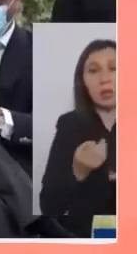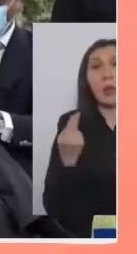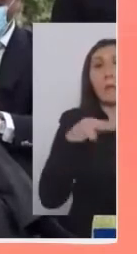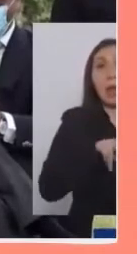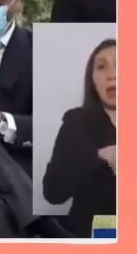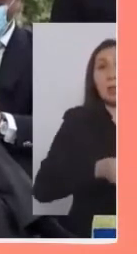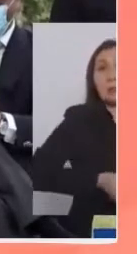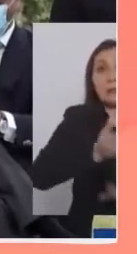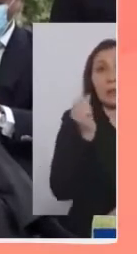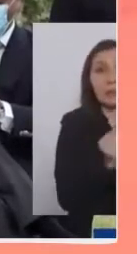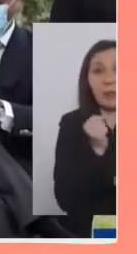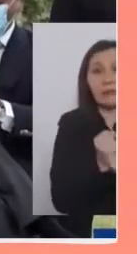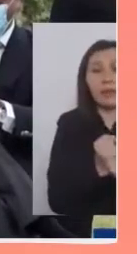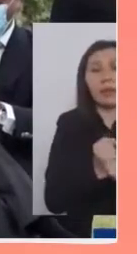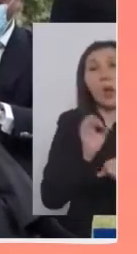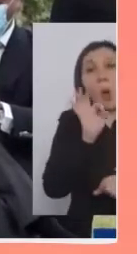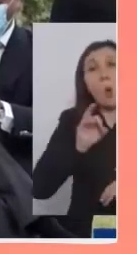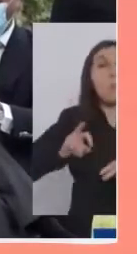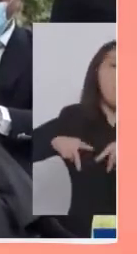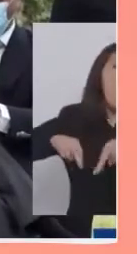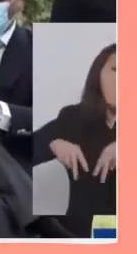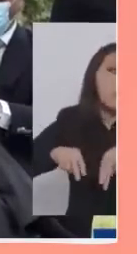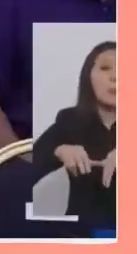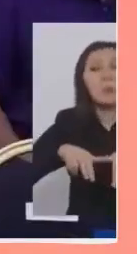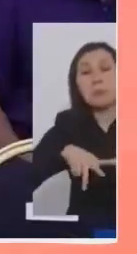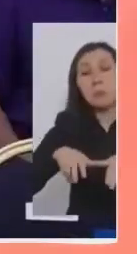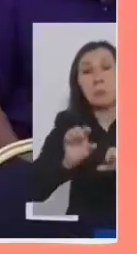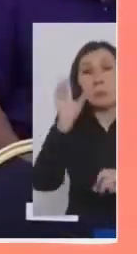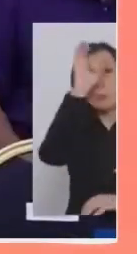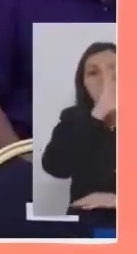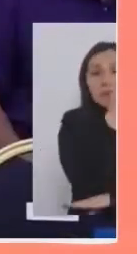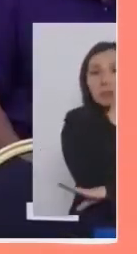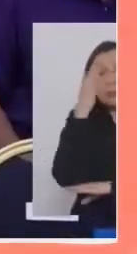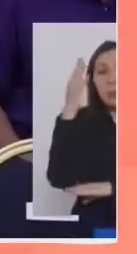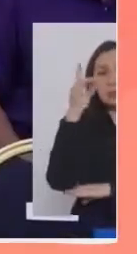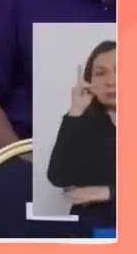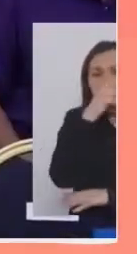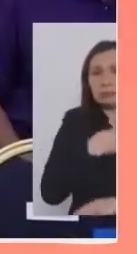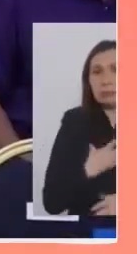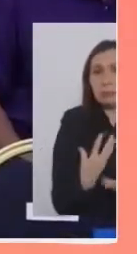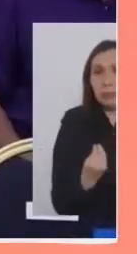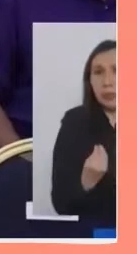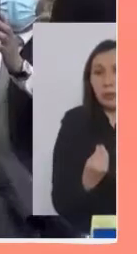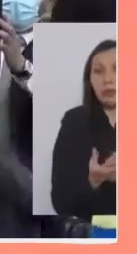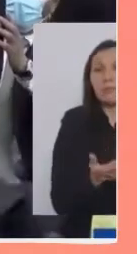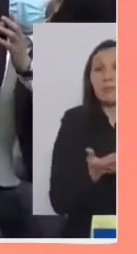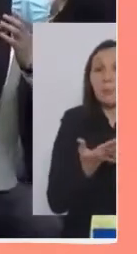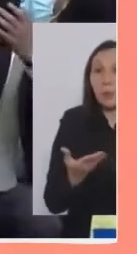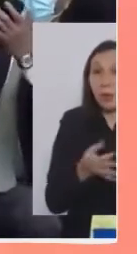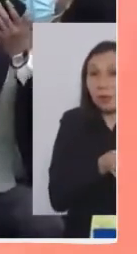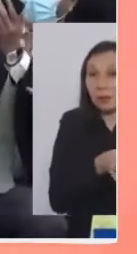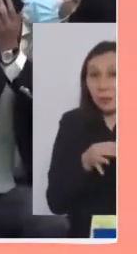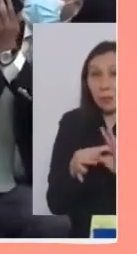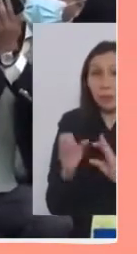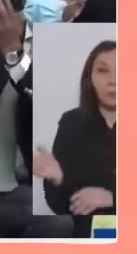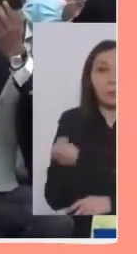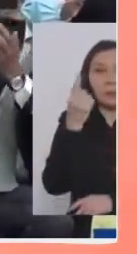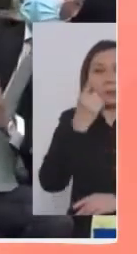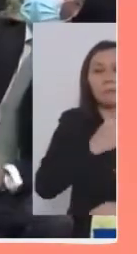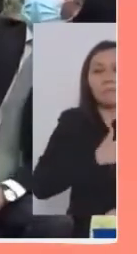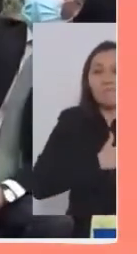la libre circulación de las personas que habitan en ese lugar, las personas que requieren transitar por ese lugar, versus, digamos, un problema grave